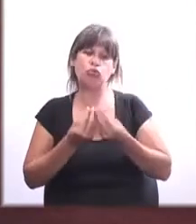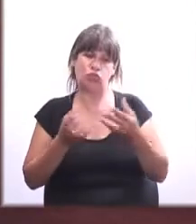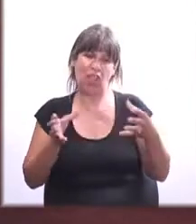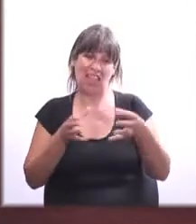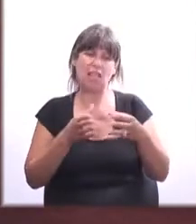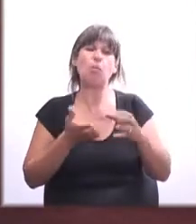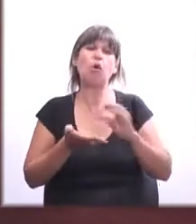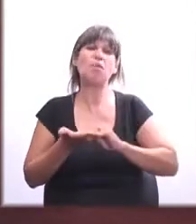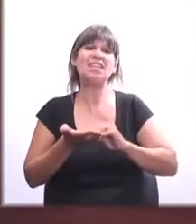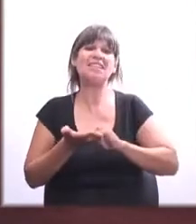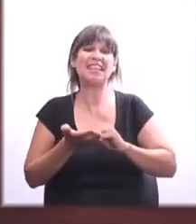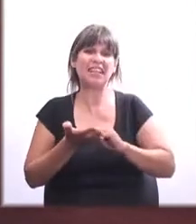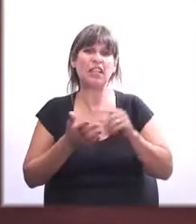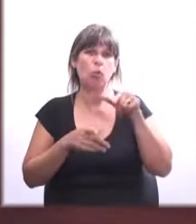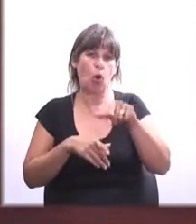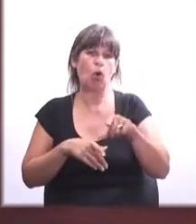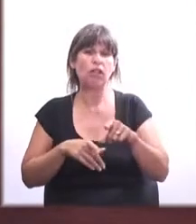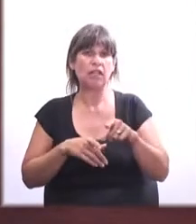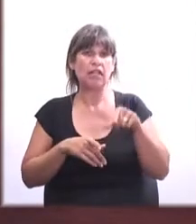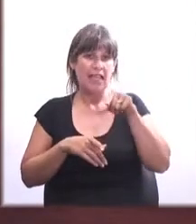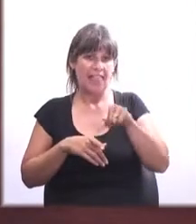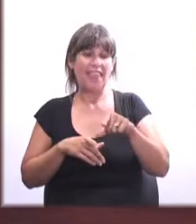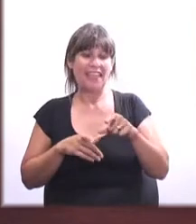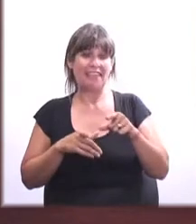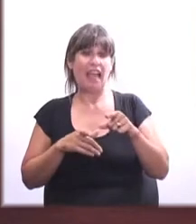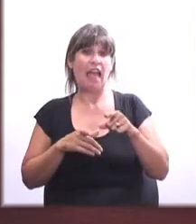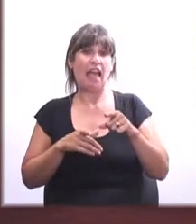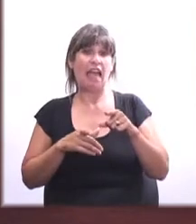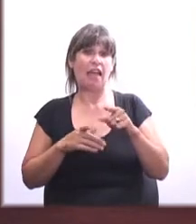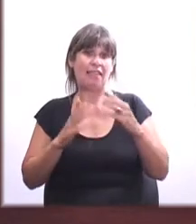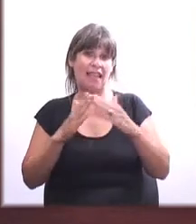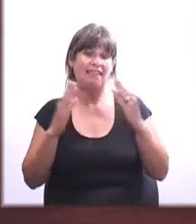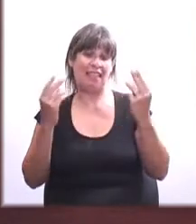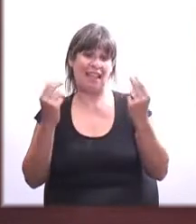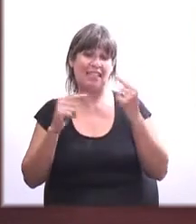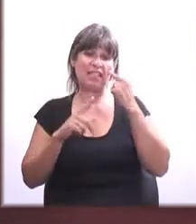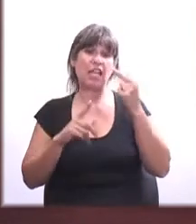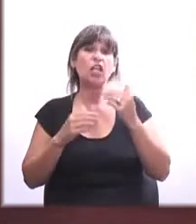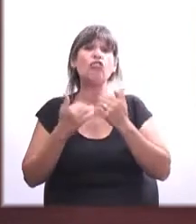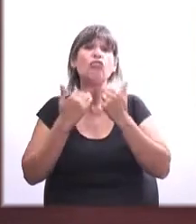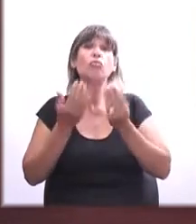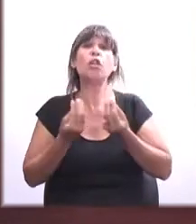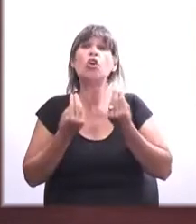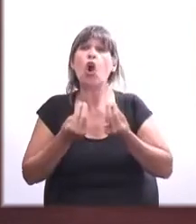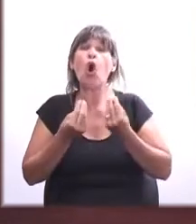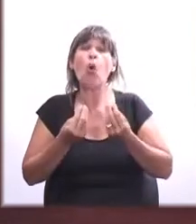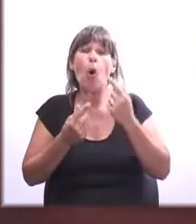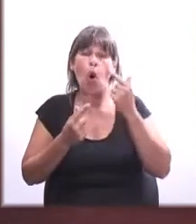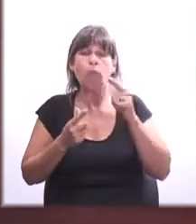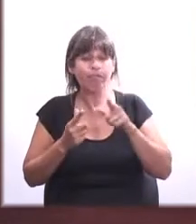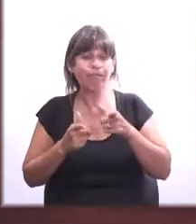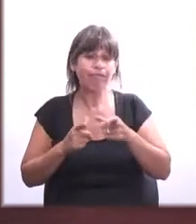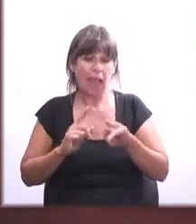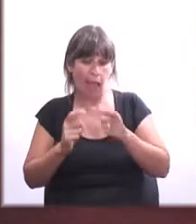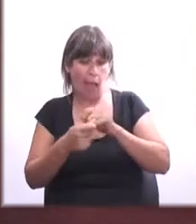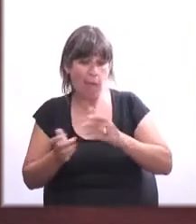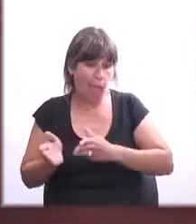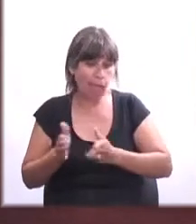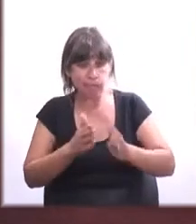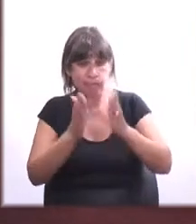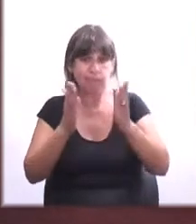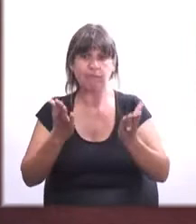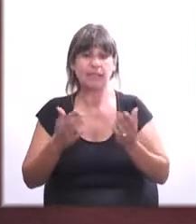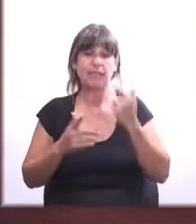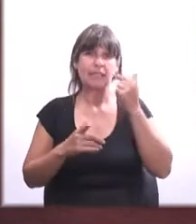pasaron por la dirección de esta mutualista que no supieron cómo enderezar el rumbo, recuperar el